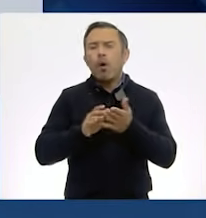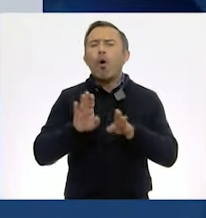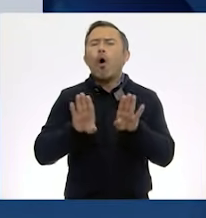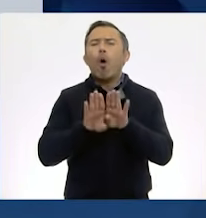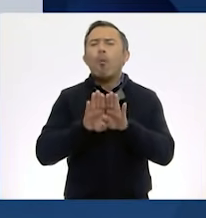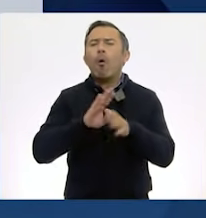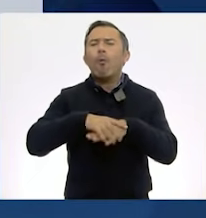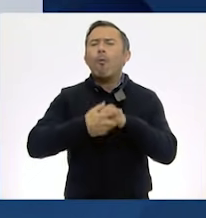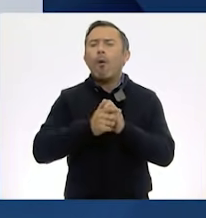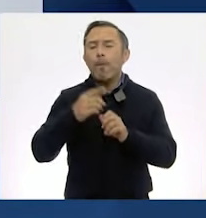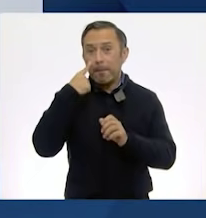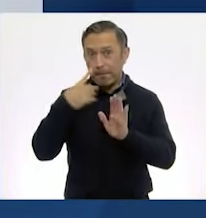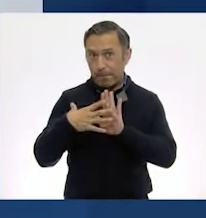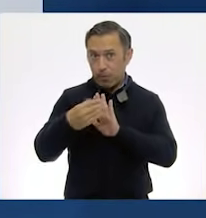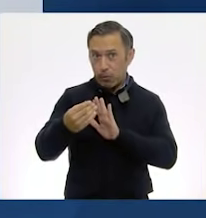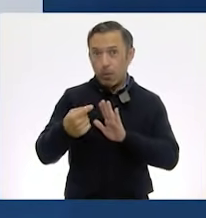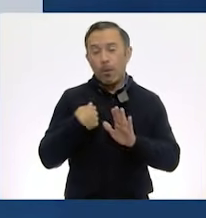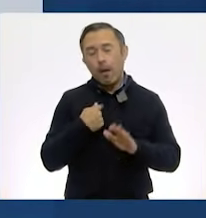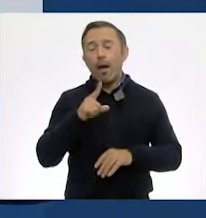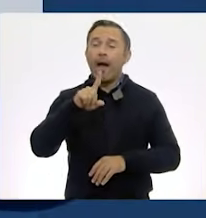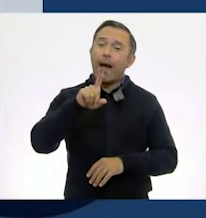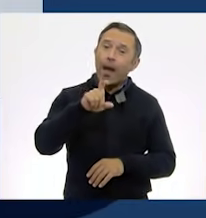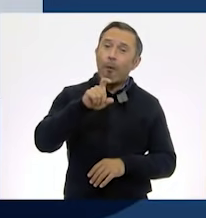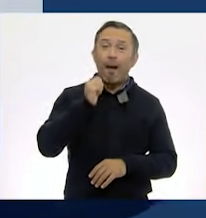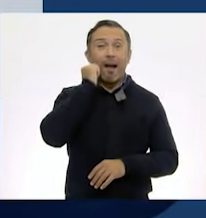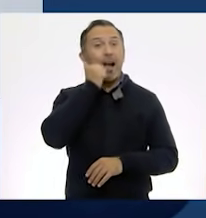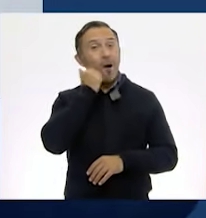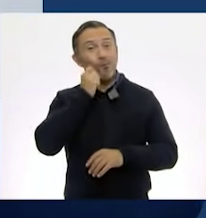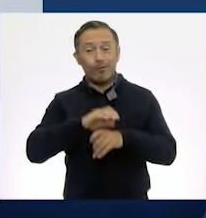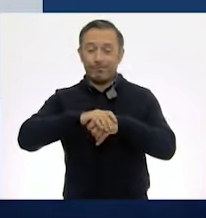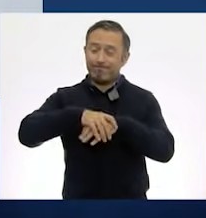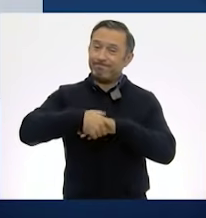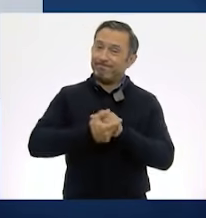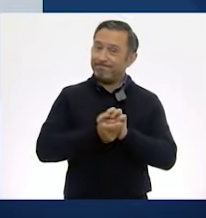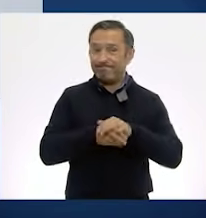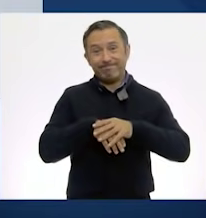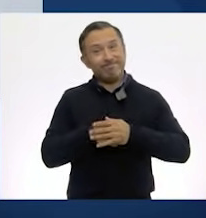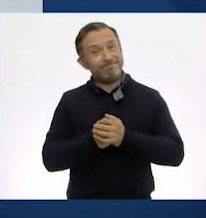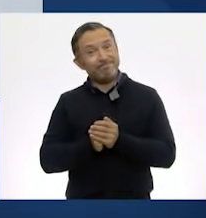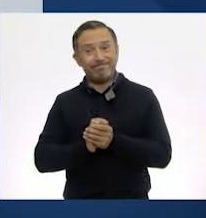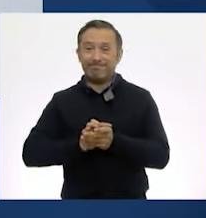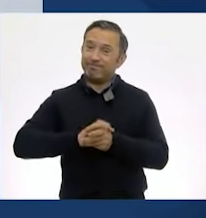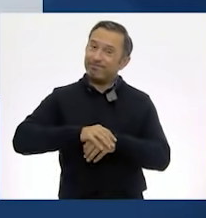manos! Me las lavo con agüita y con jabón.